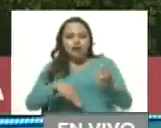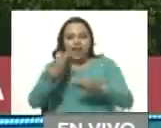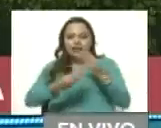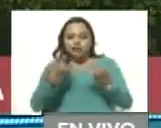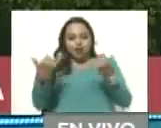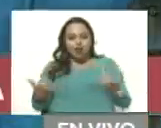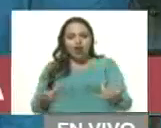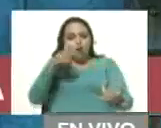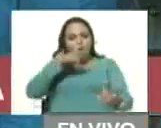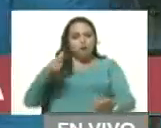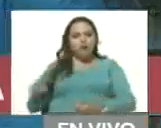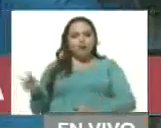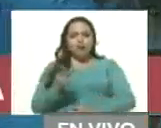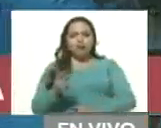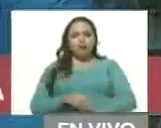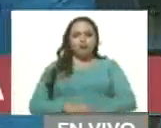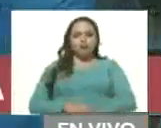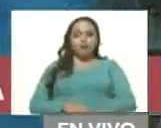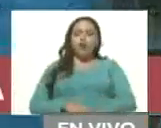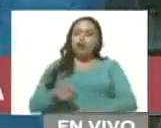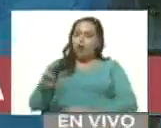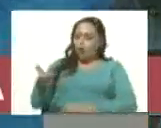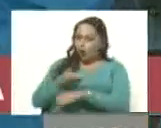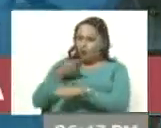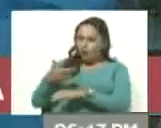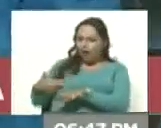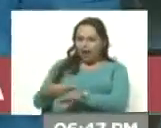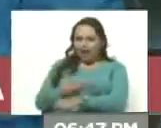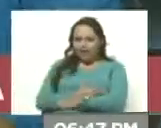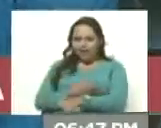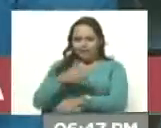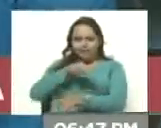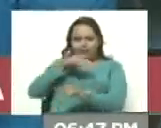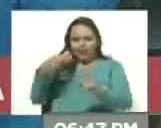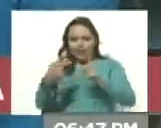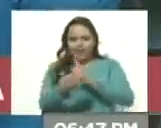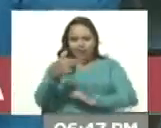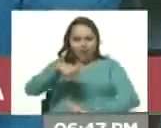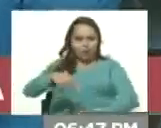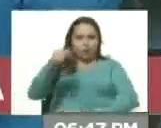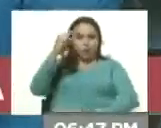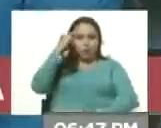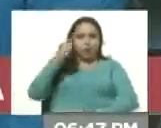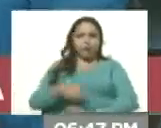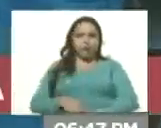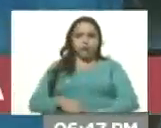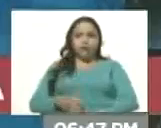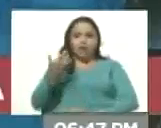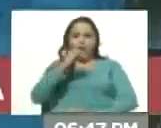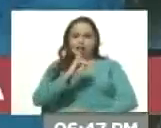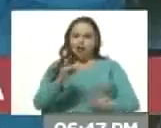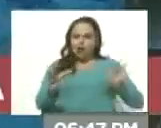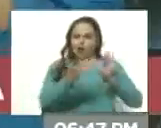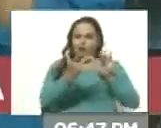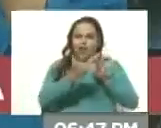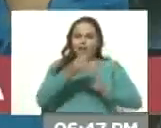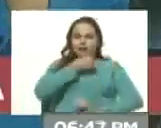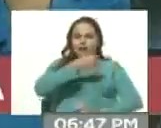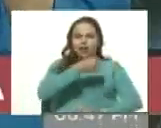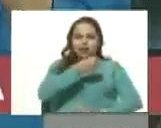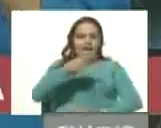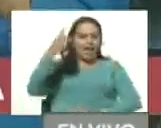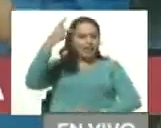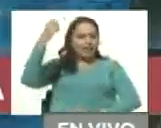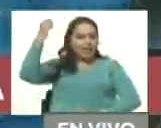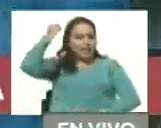venezolano gobernador un poco más temprano en nuestro programa 360 el día de hoy hicimos un pase con kenia ferrer